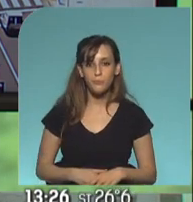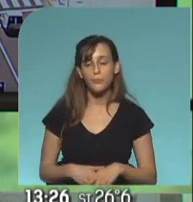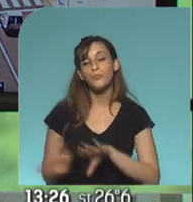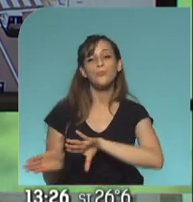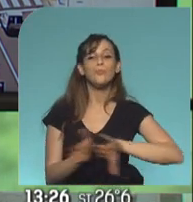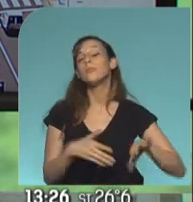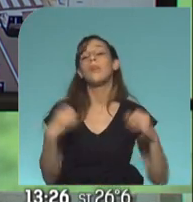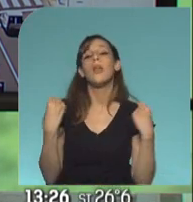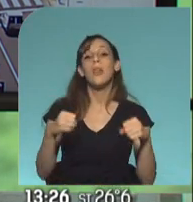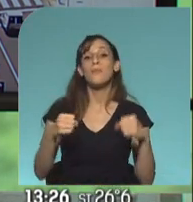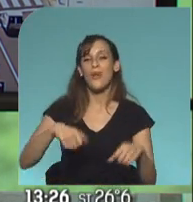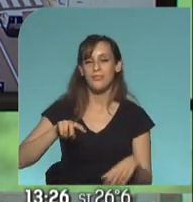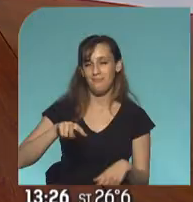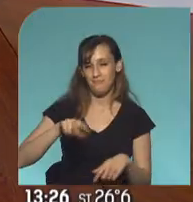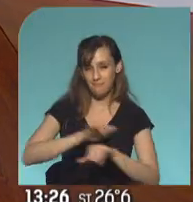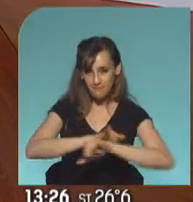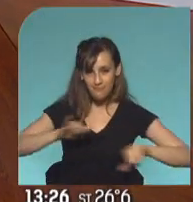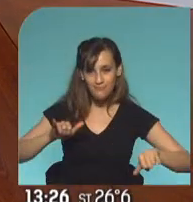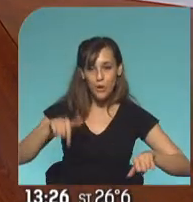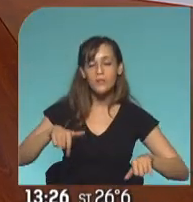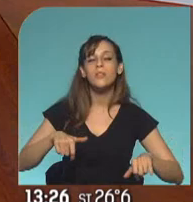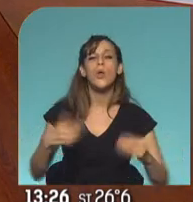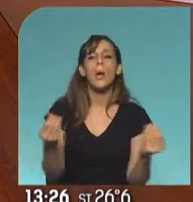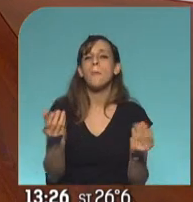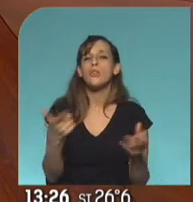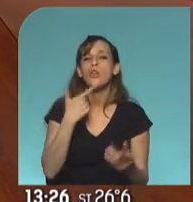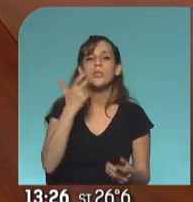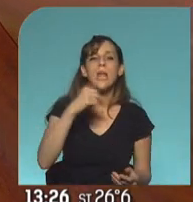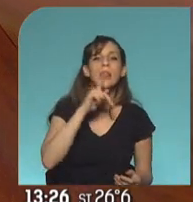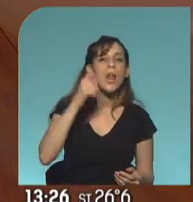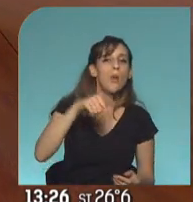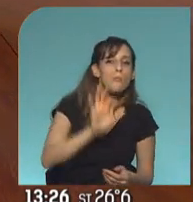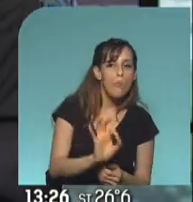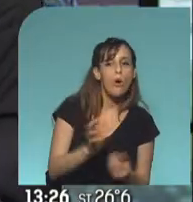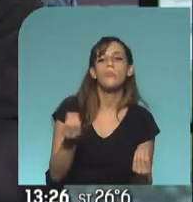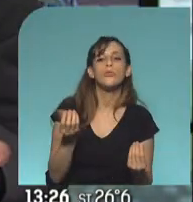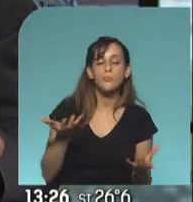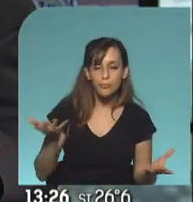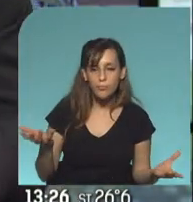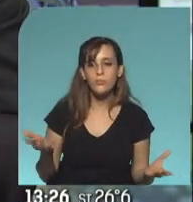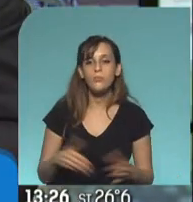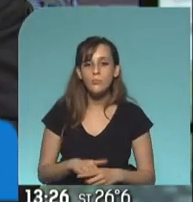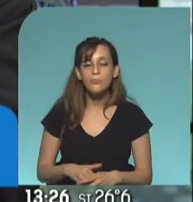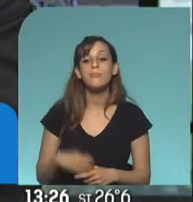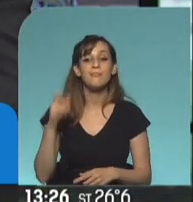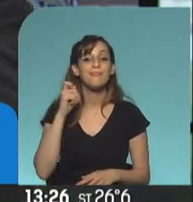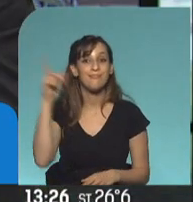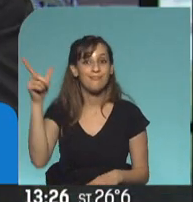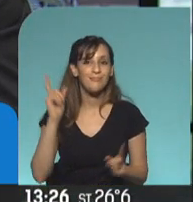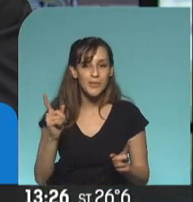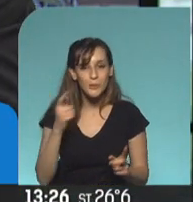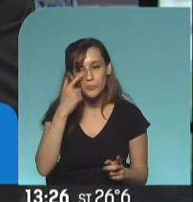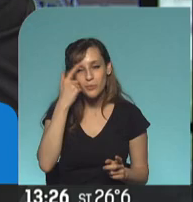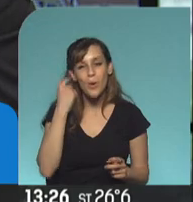Deporte ahora en esta segunda edición de Noticias. Maxi, ¿qué pasó con San Telmo? Que llegan buenas noticias. Que el sueño de Villero se hizo realidad. Cuando digo Villero es porque